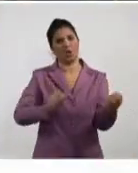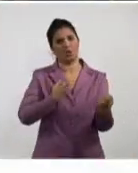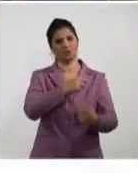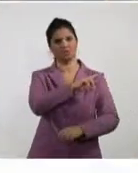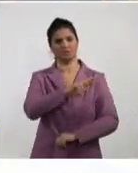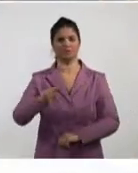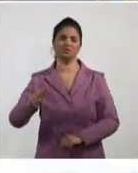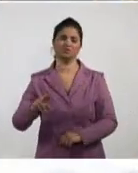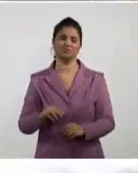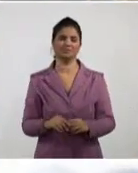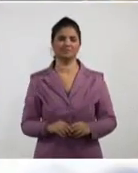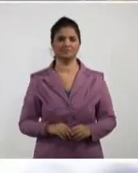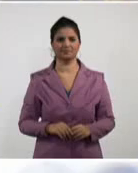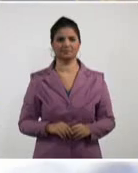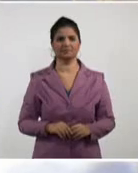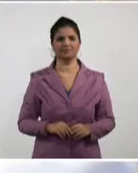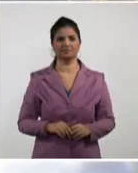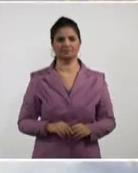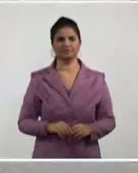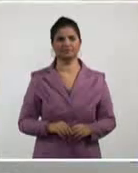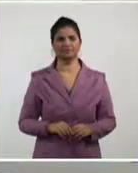MOU, Canal Cubano de Noticias.